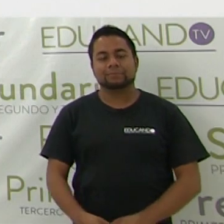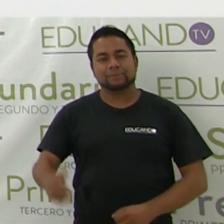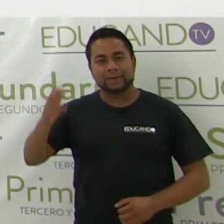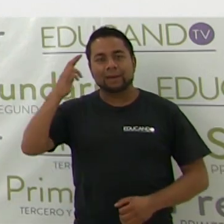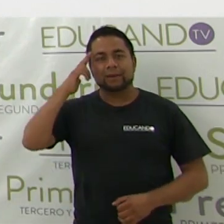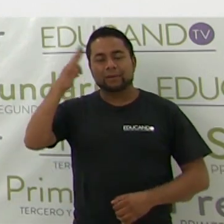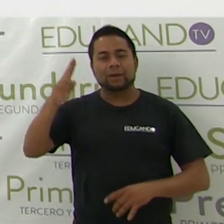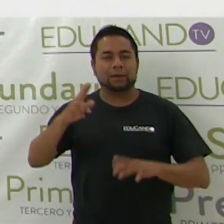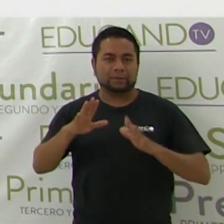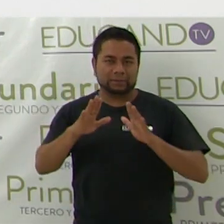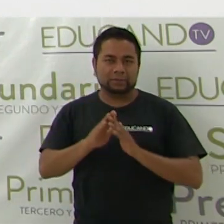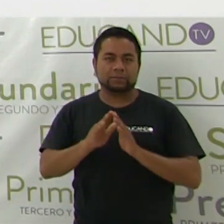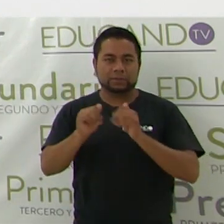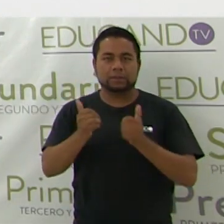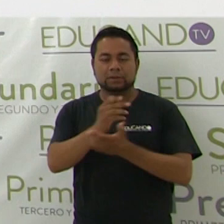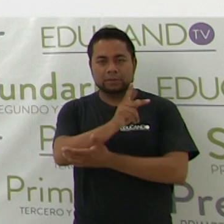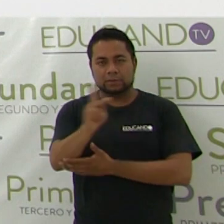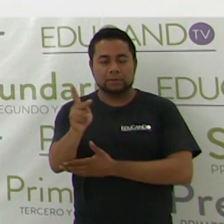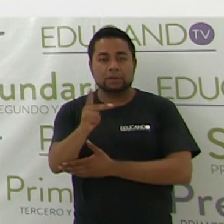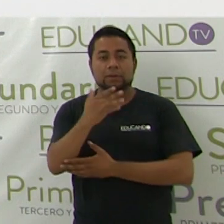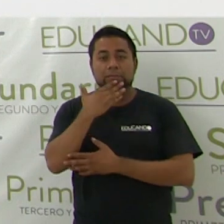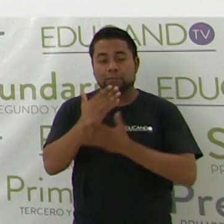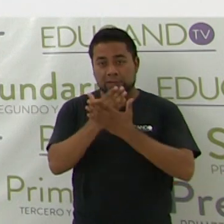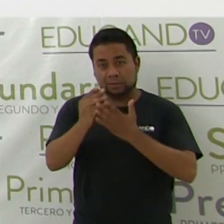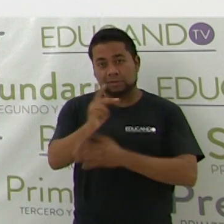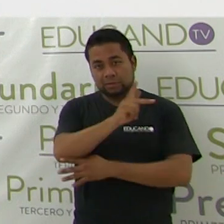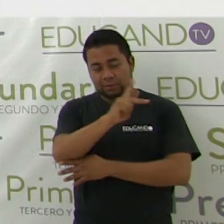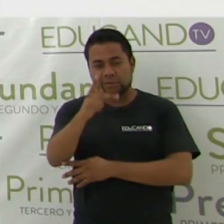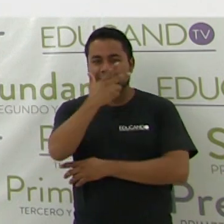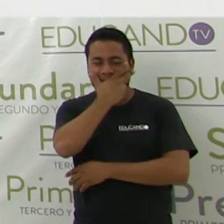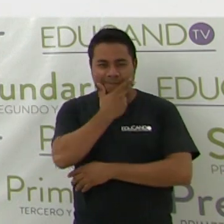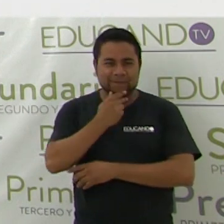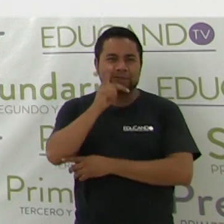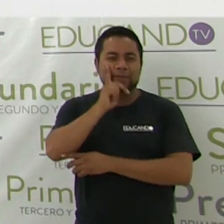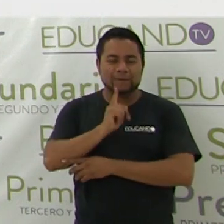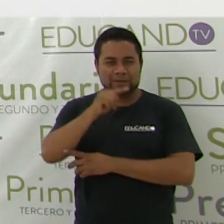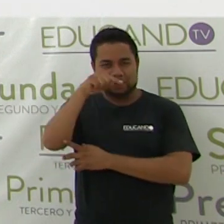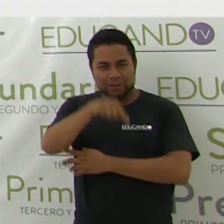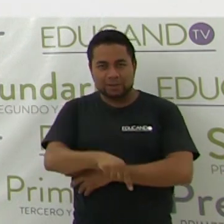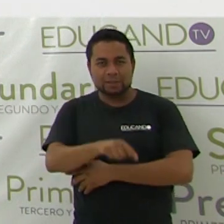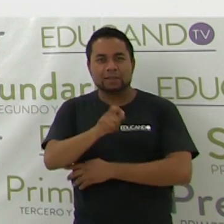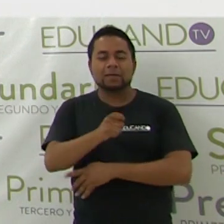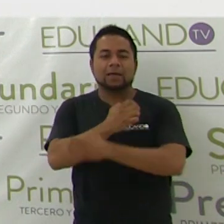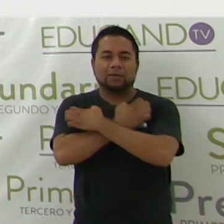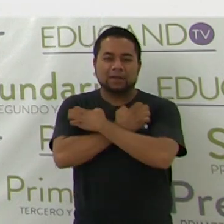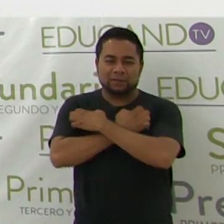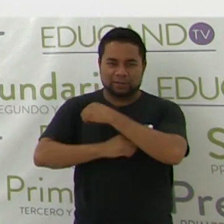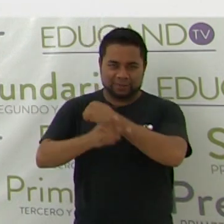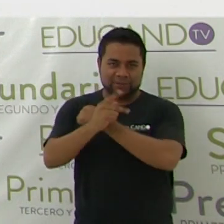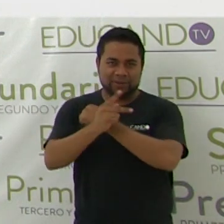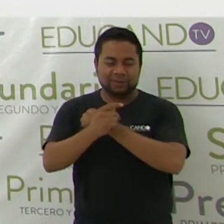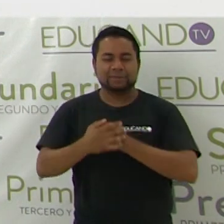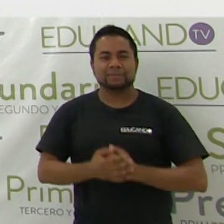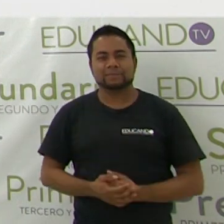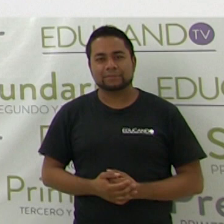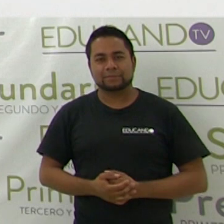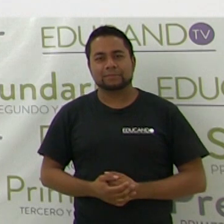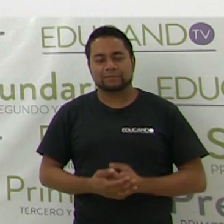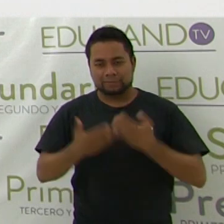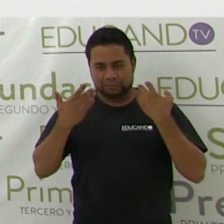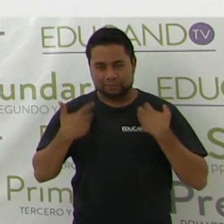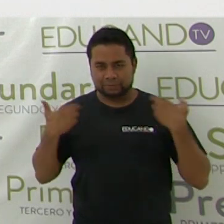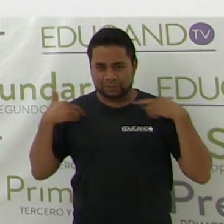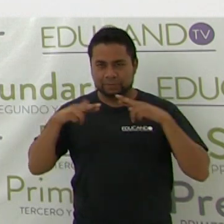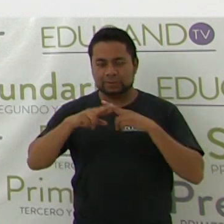Hola, ¿qué tal? ¿Cómo están? Bienvenidos todos y todas a este su programa Educando TV.